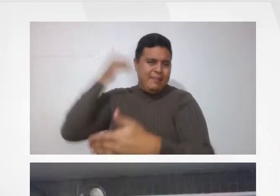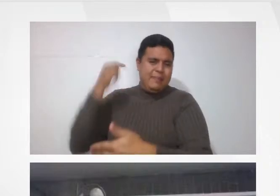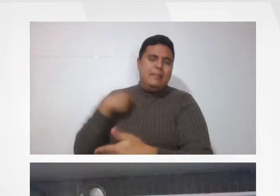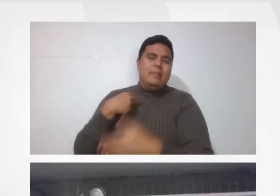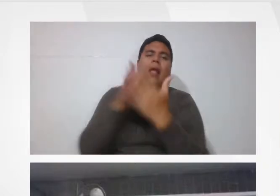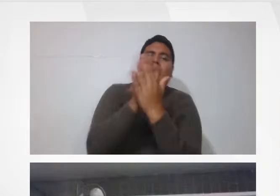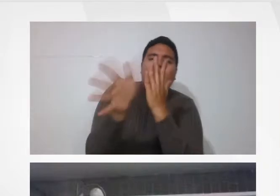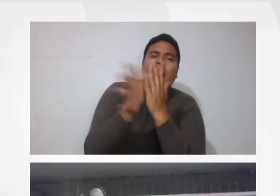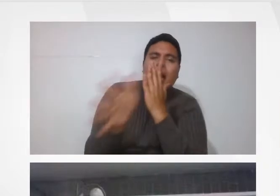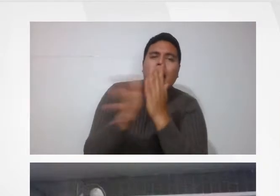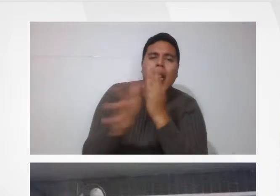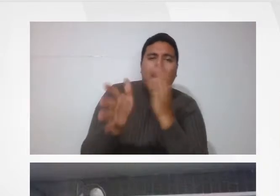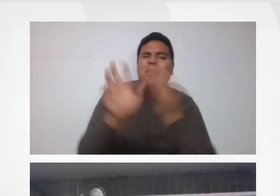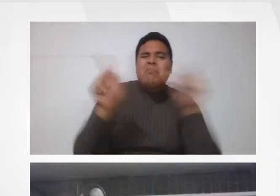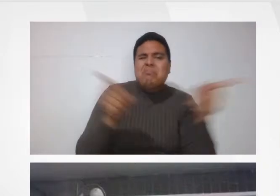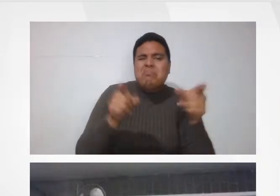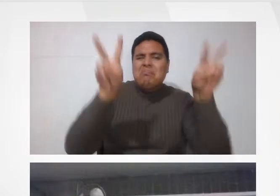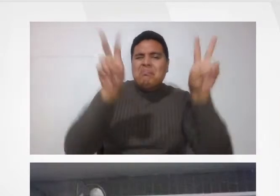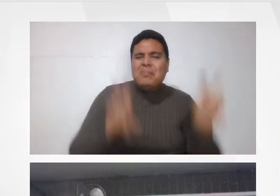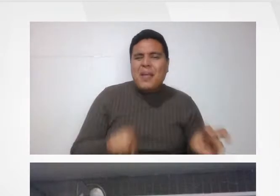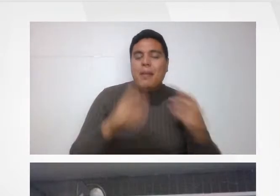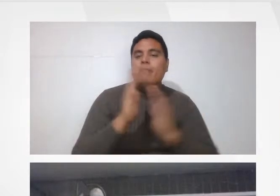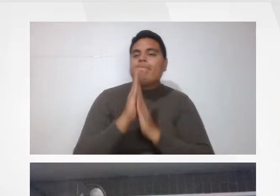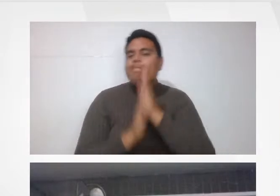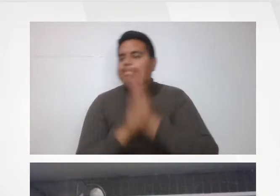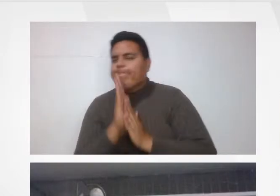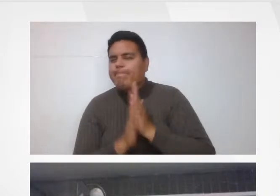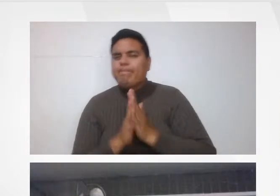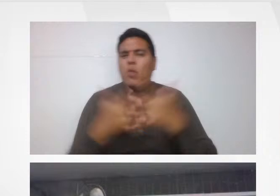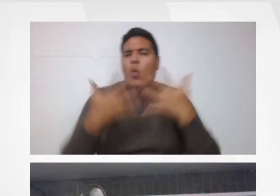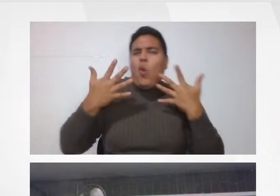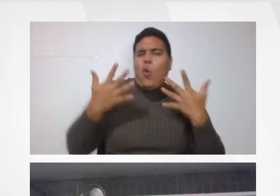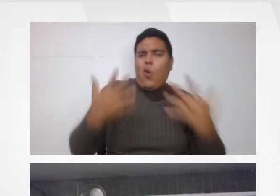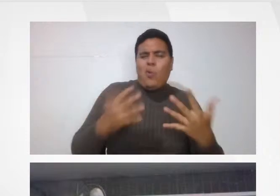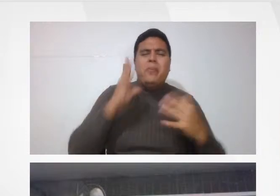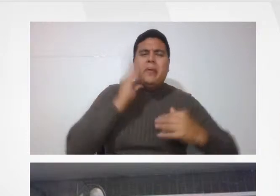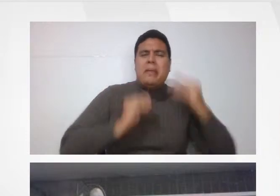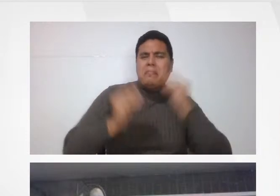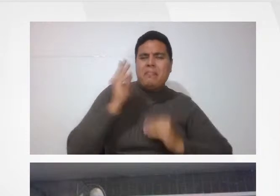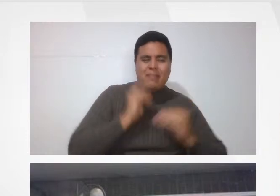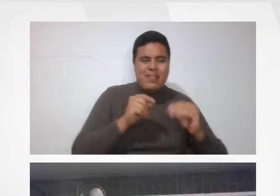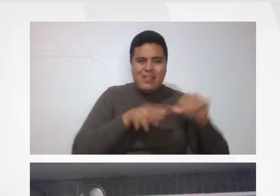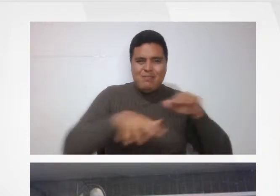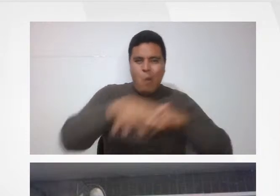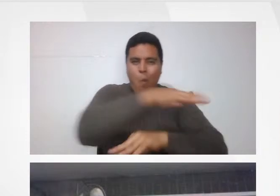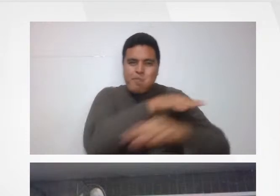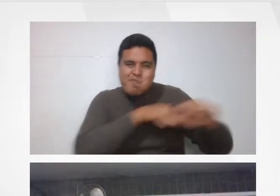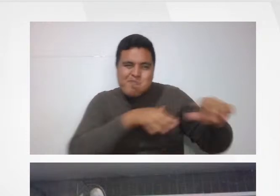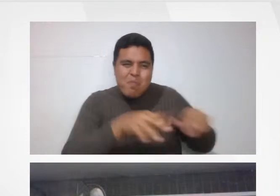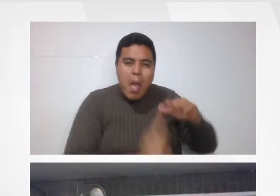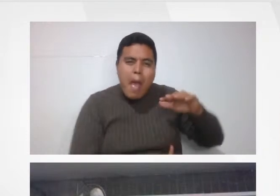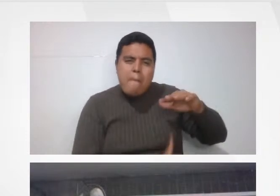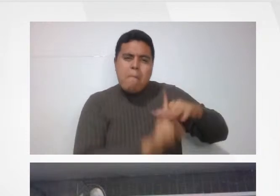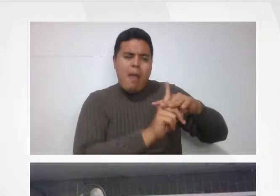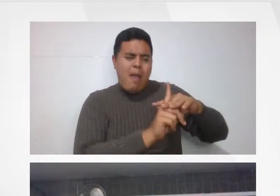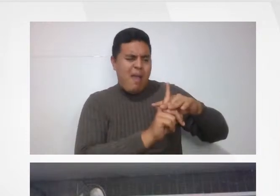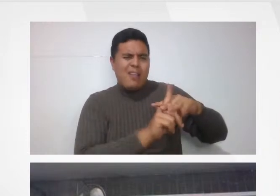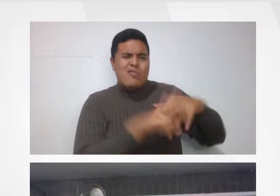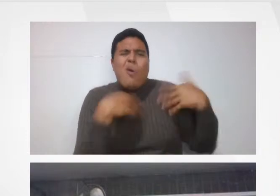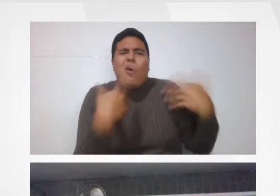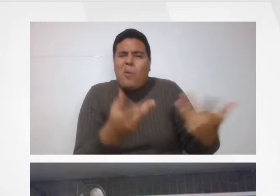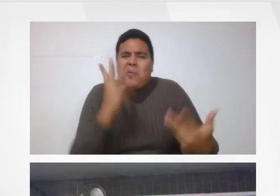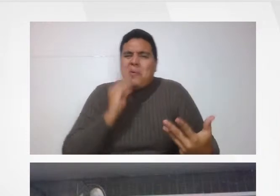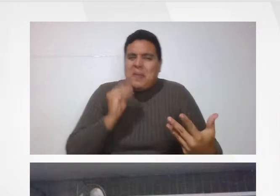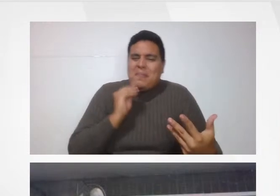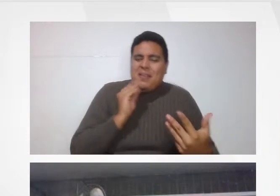expectativas y cómo nace esta experiencia significativa. Nos tenemos que volver unos años atrás y hablar